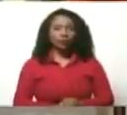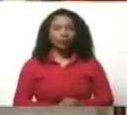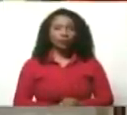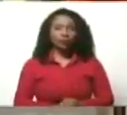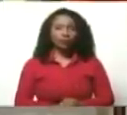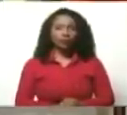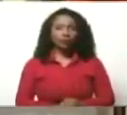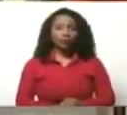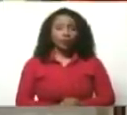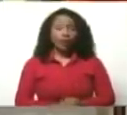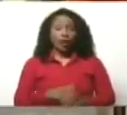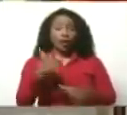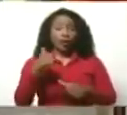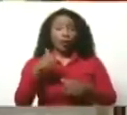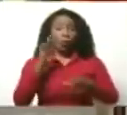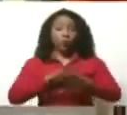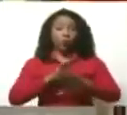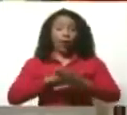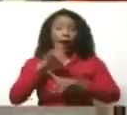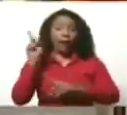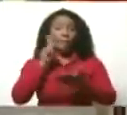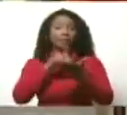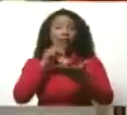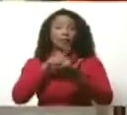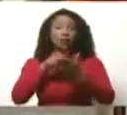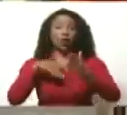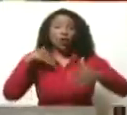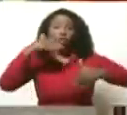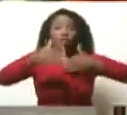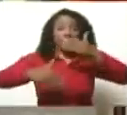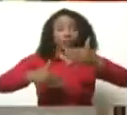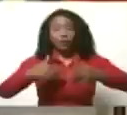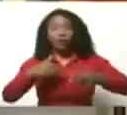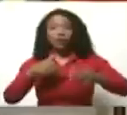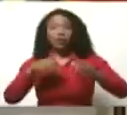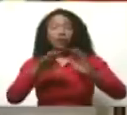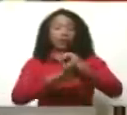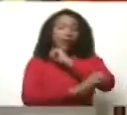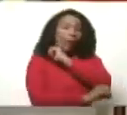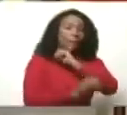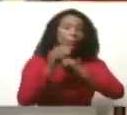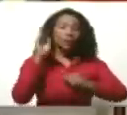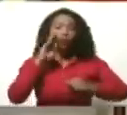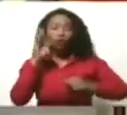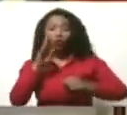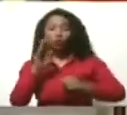su implicación en la trama de corrupción que hemos denominado Operación Atlantic.